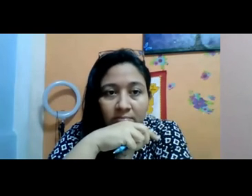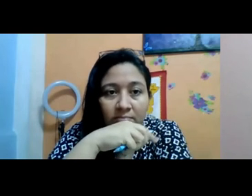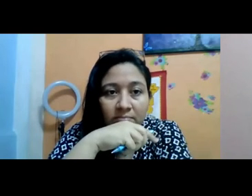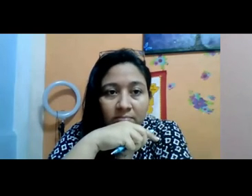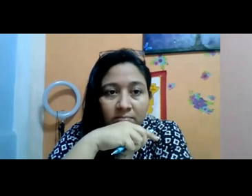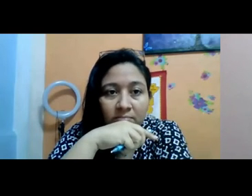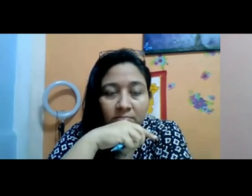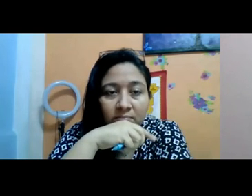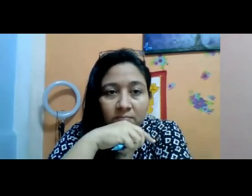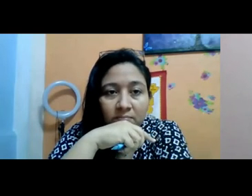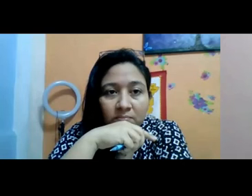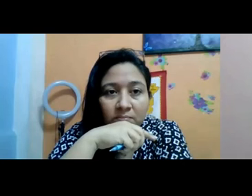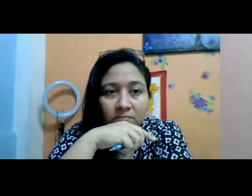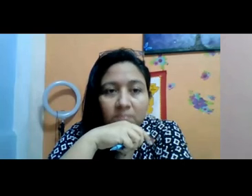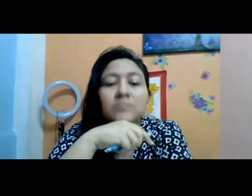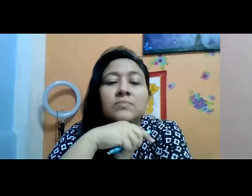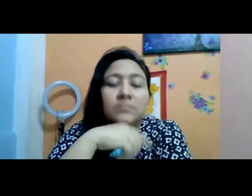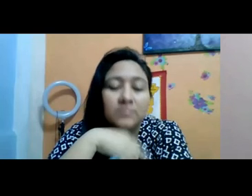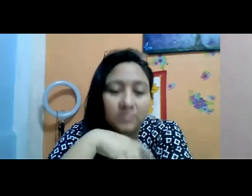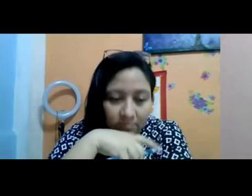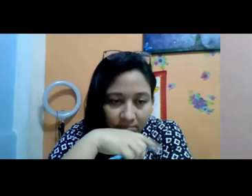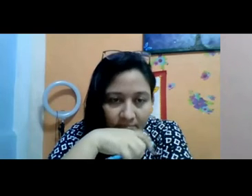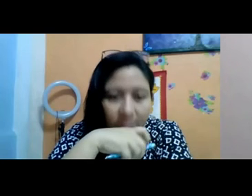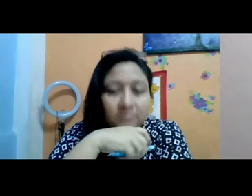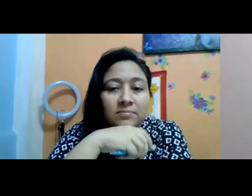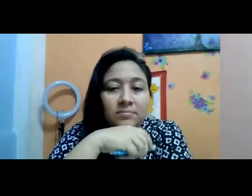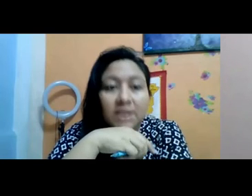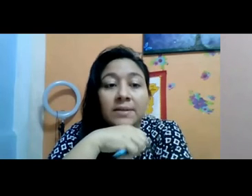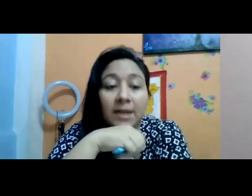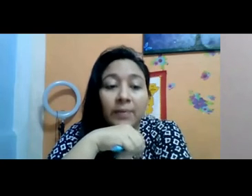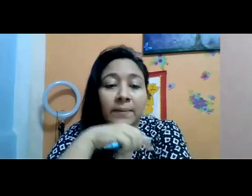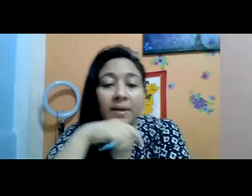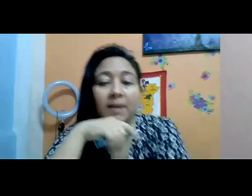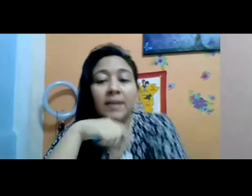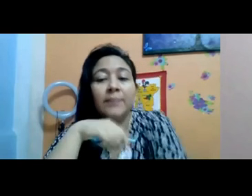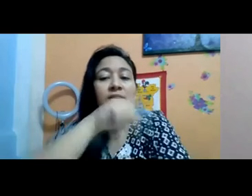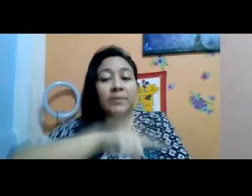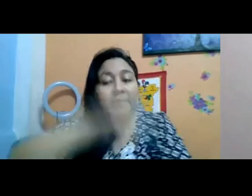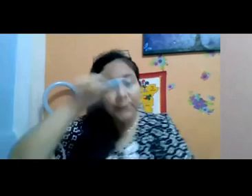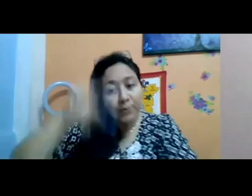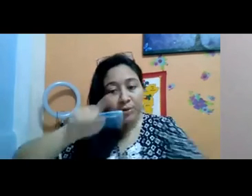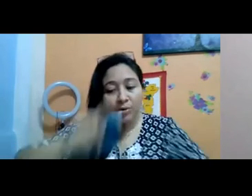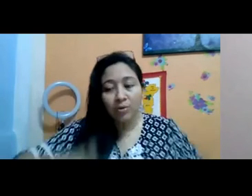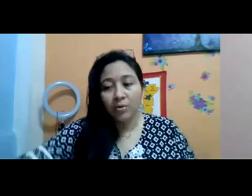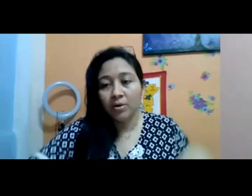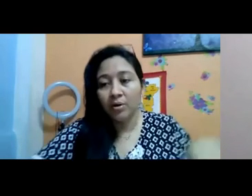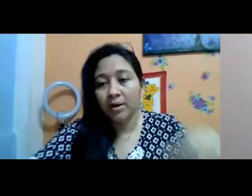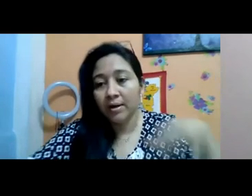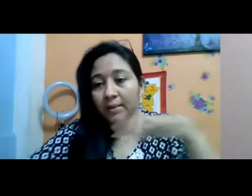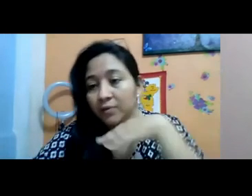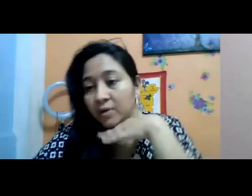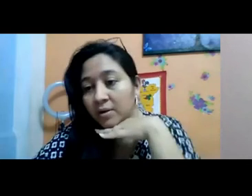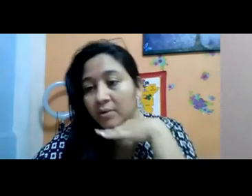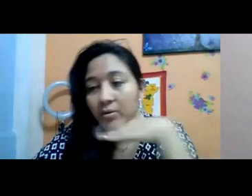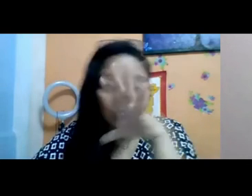tenga algún material que haya presentado en la semana pasada. Que también... Sí, ya les voy a enviar las diapositivas y voy a unir con las que